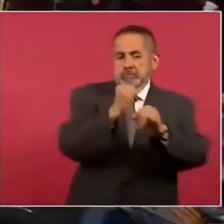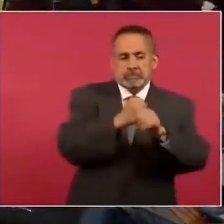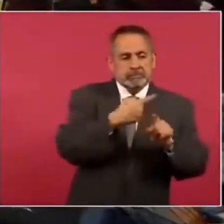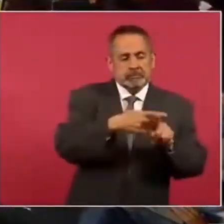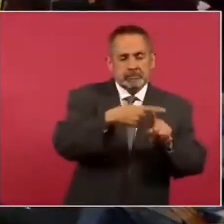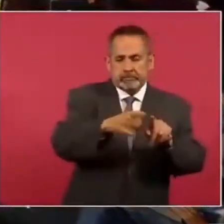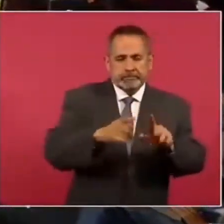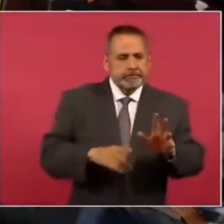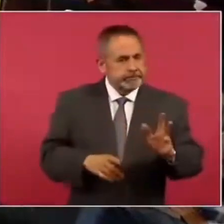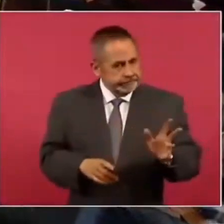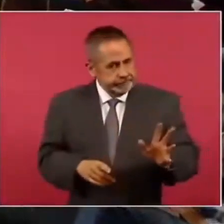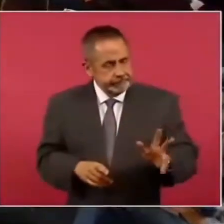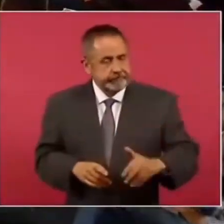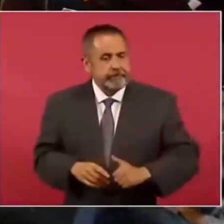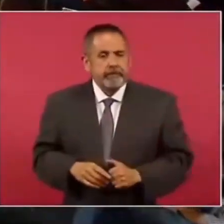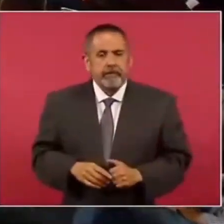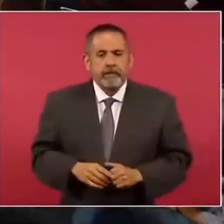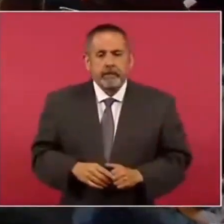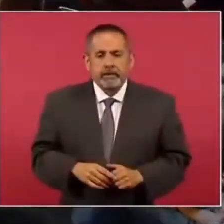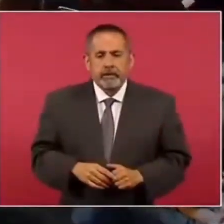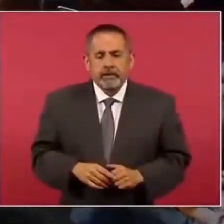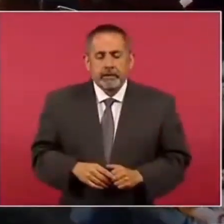el Internet